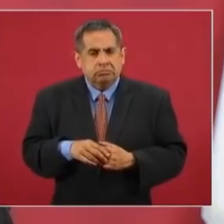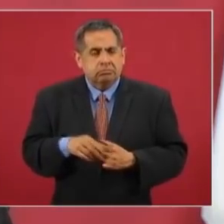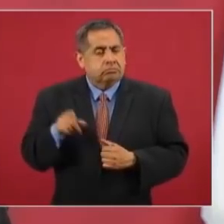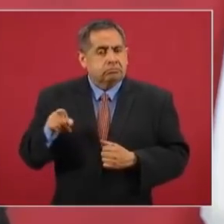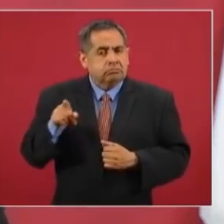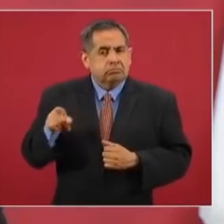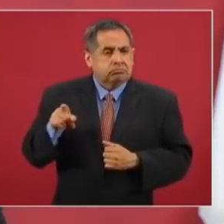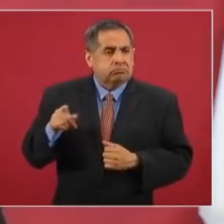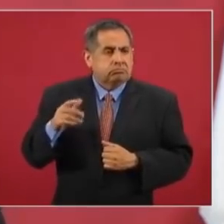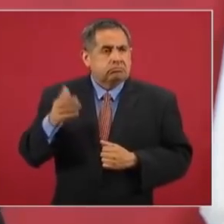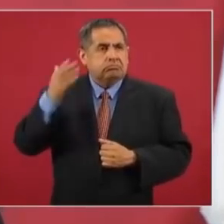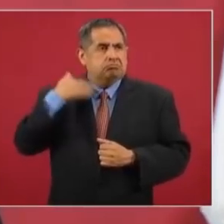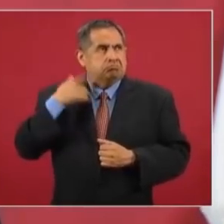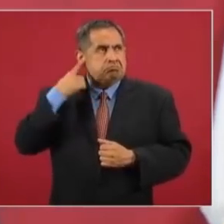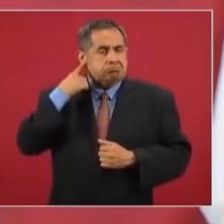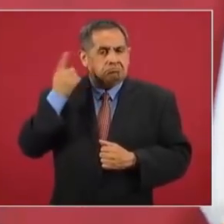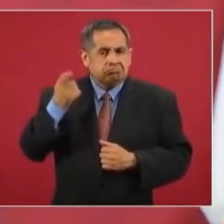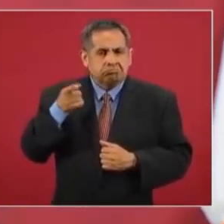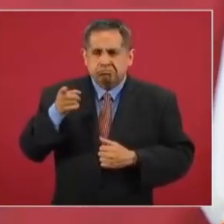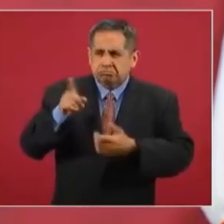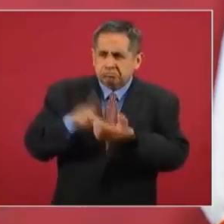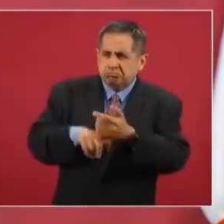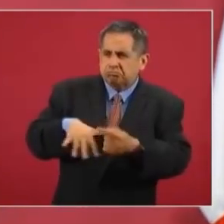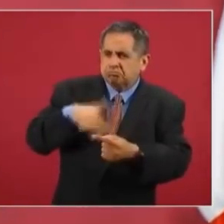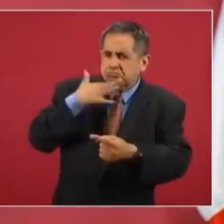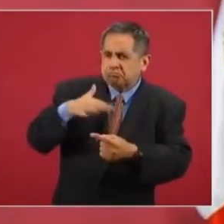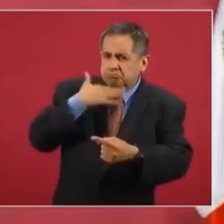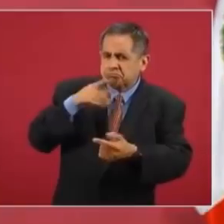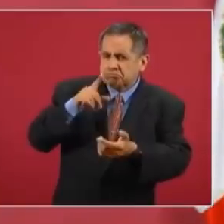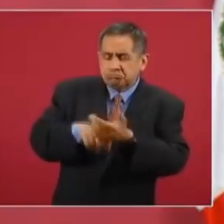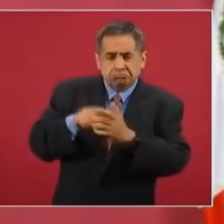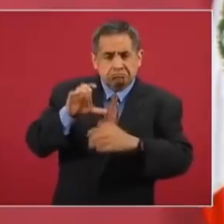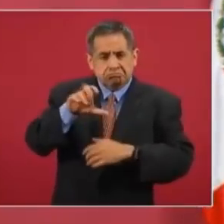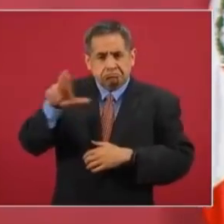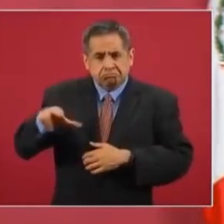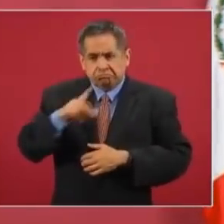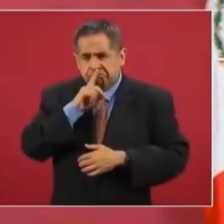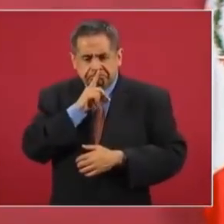hablaba o se conocía de fraude,